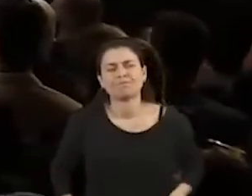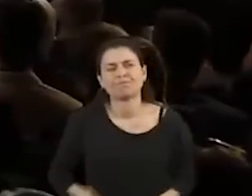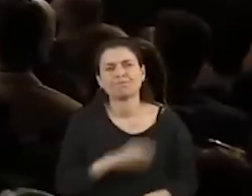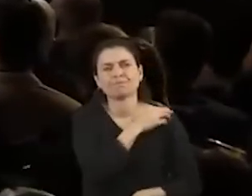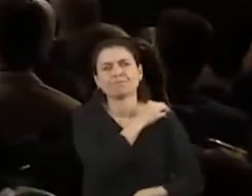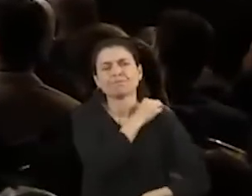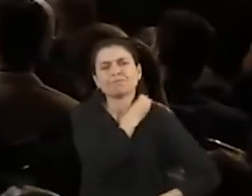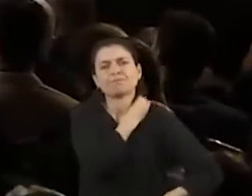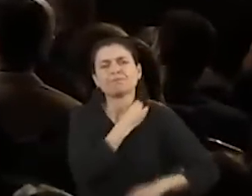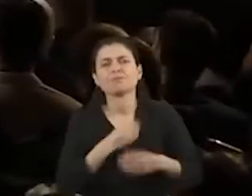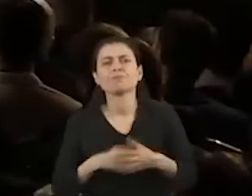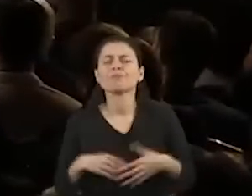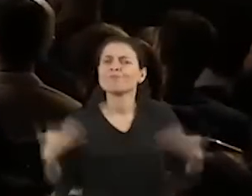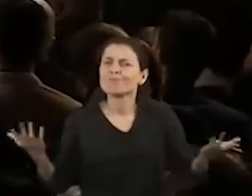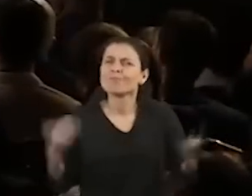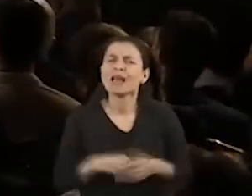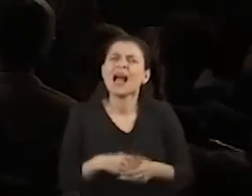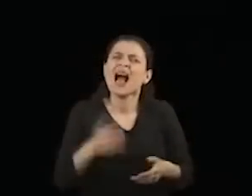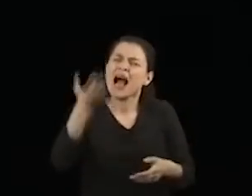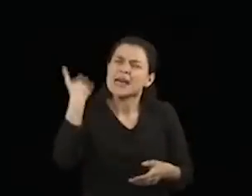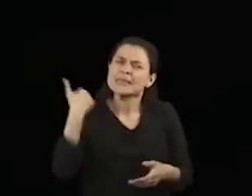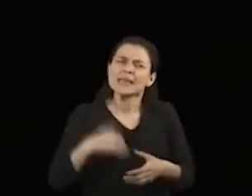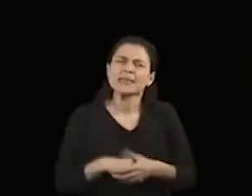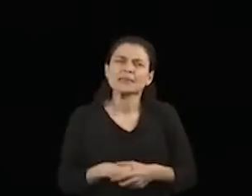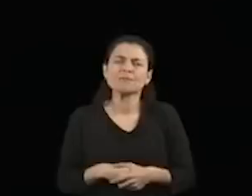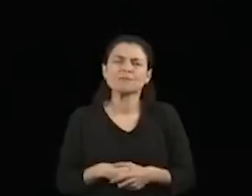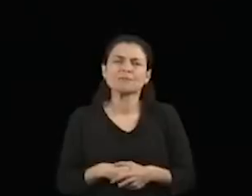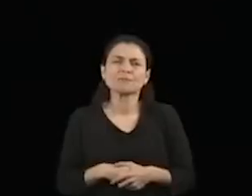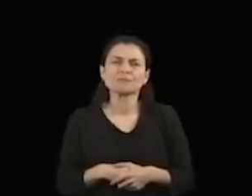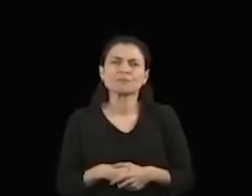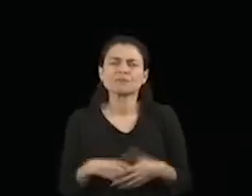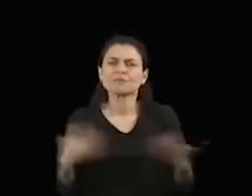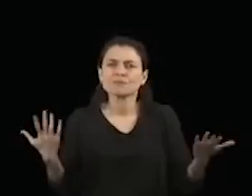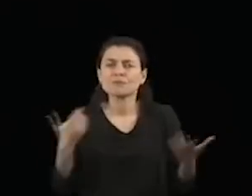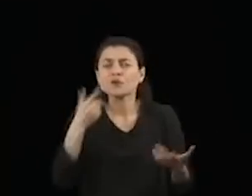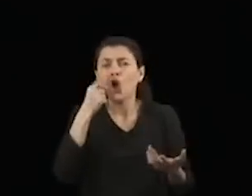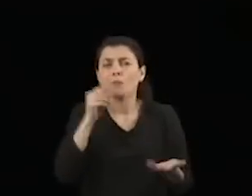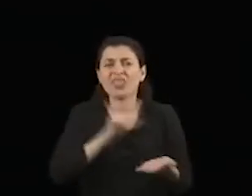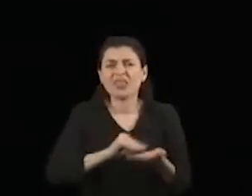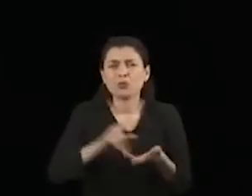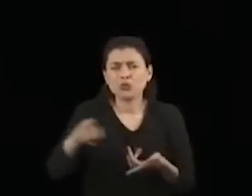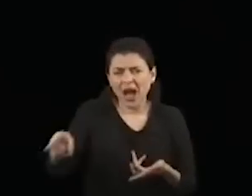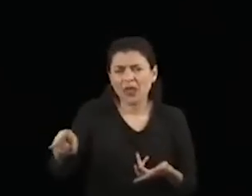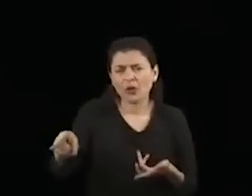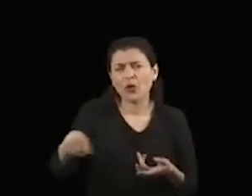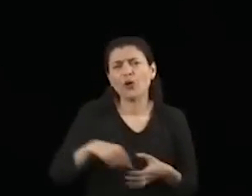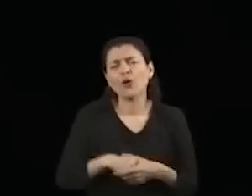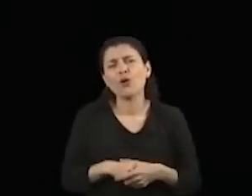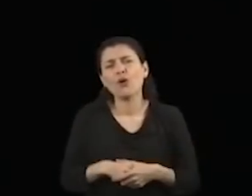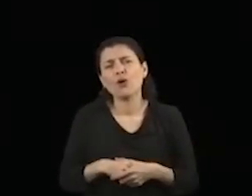Pero entonces ayer un diputado